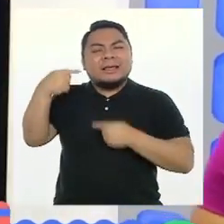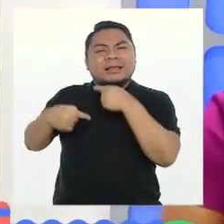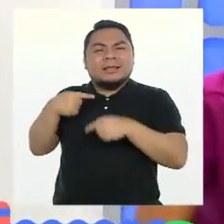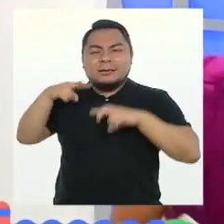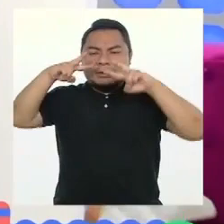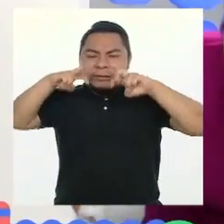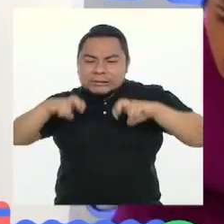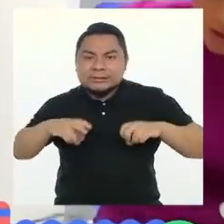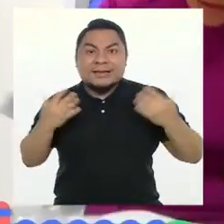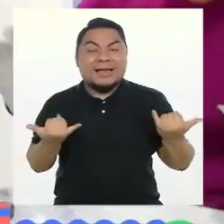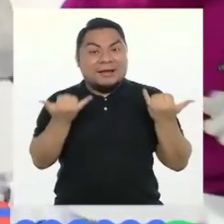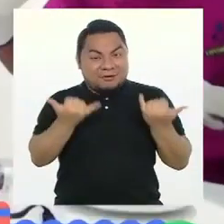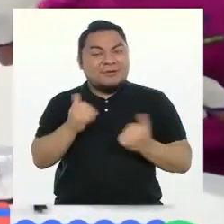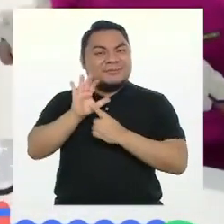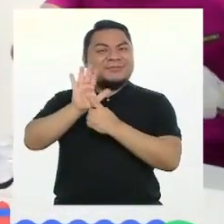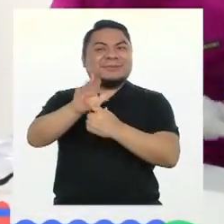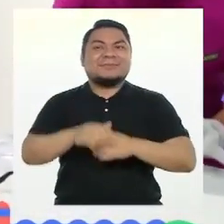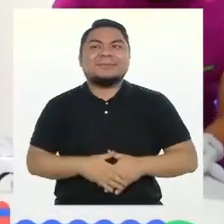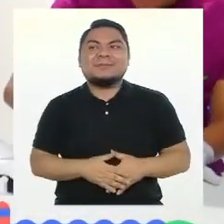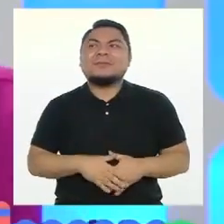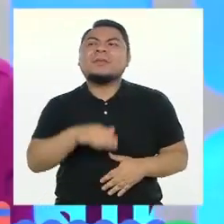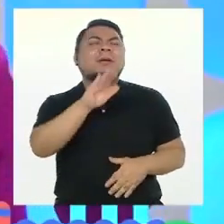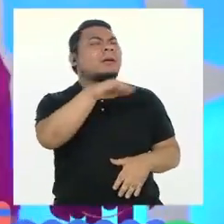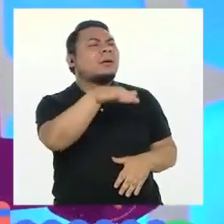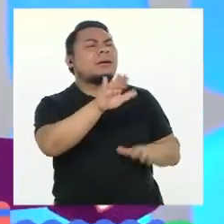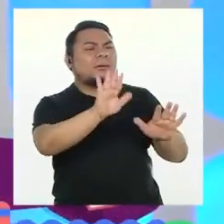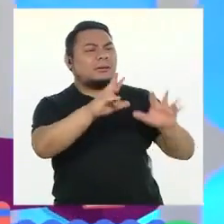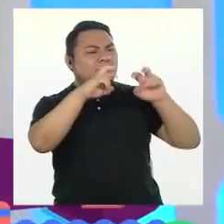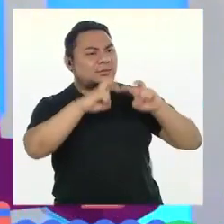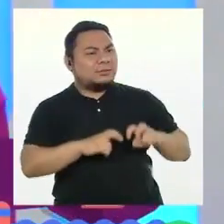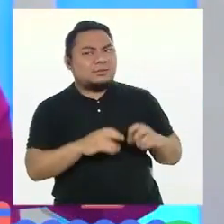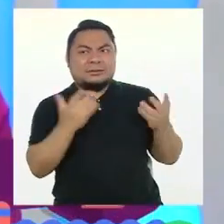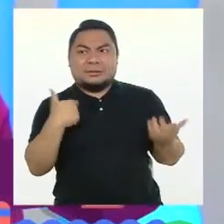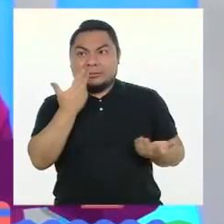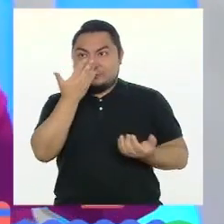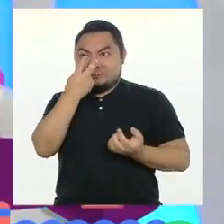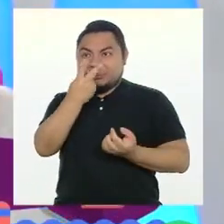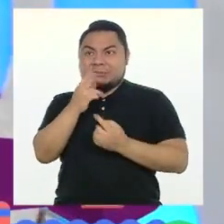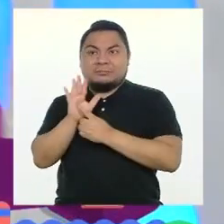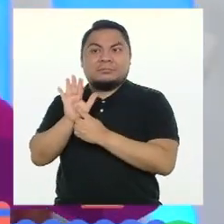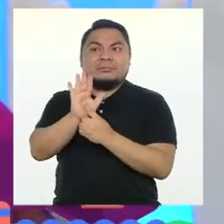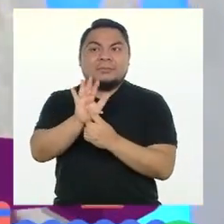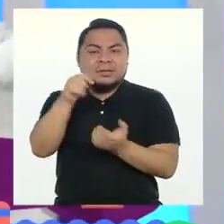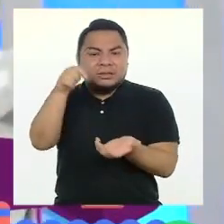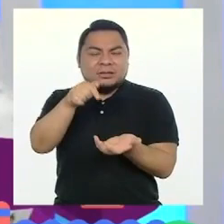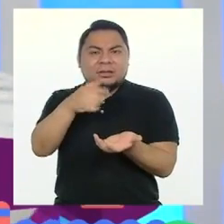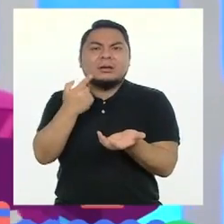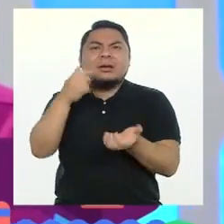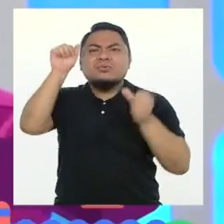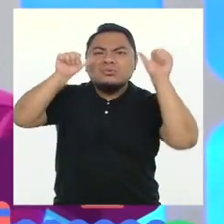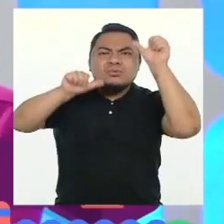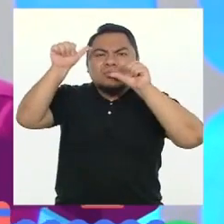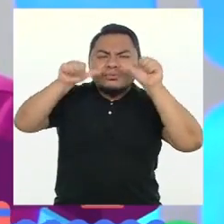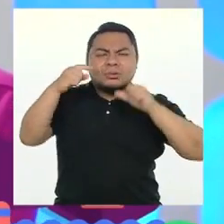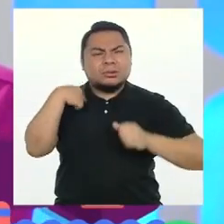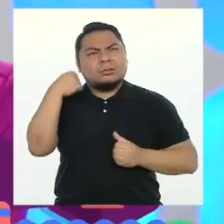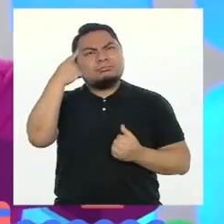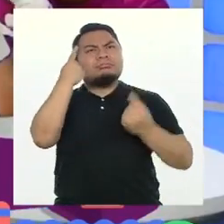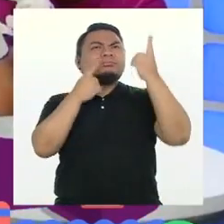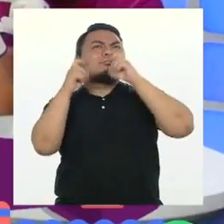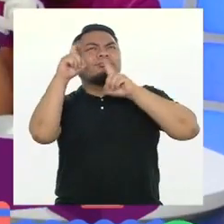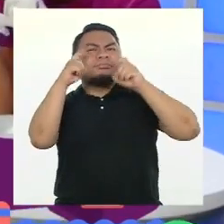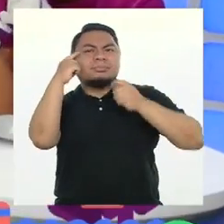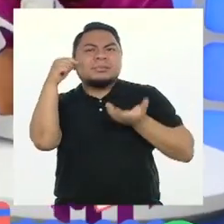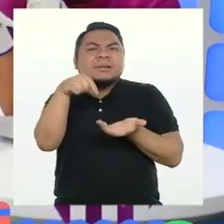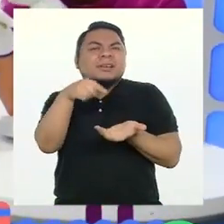día. Y aquí te lo vamos a demostrar. A ver, experimentores, miren lo que tengo acá. Tengo aquí una duda, un cuestionamiento. Lo